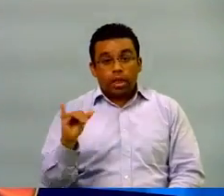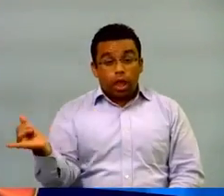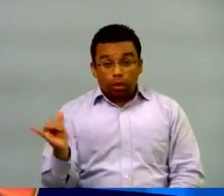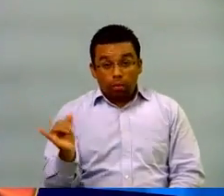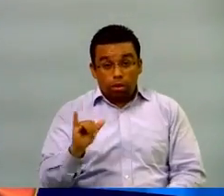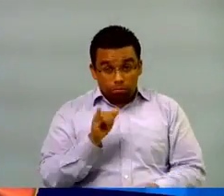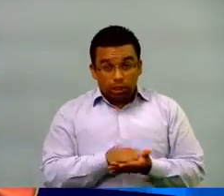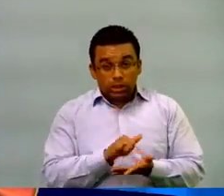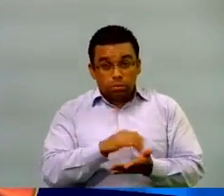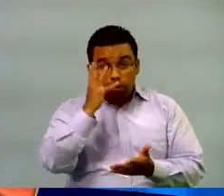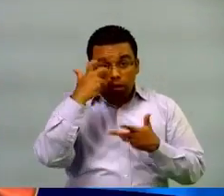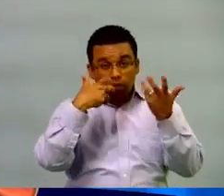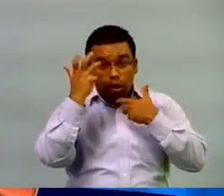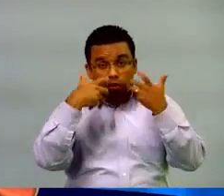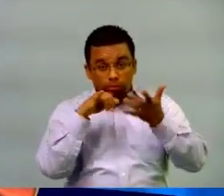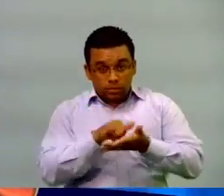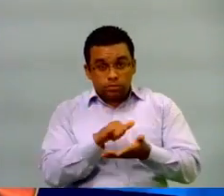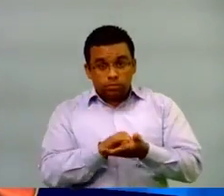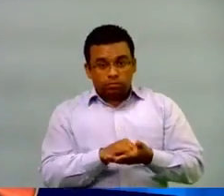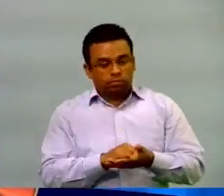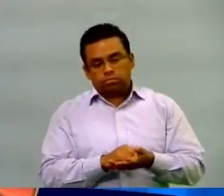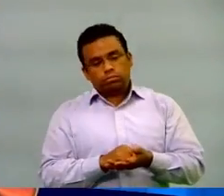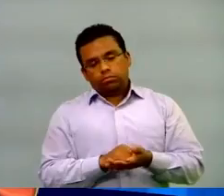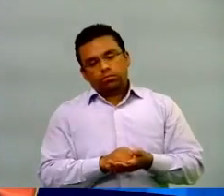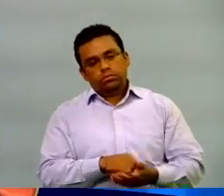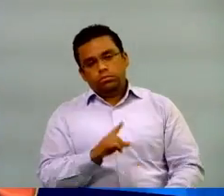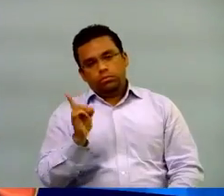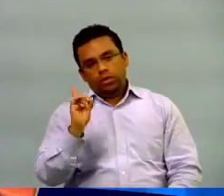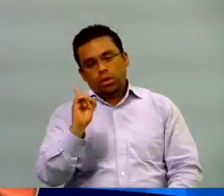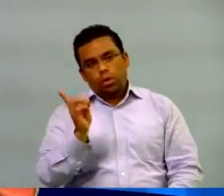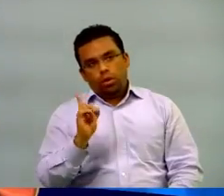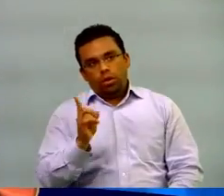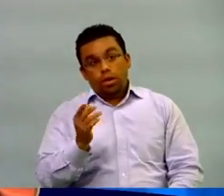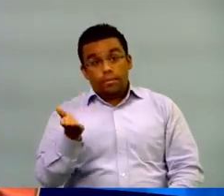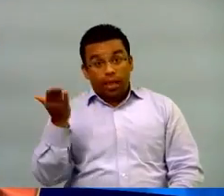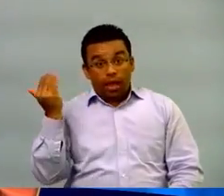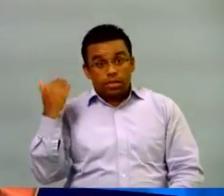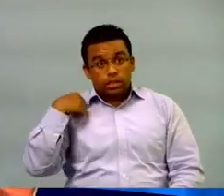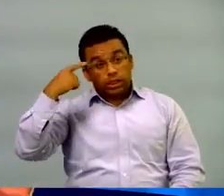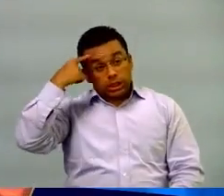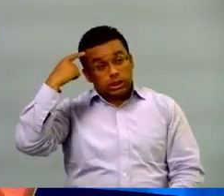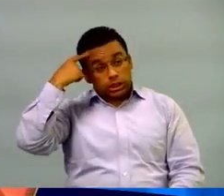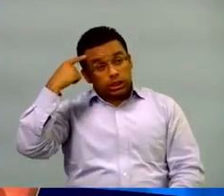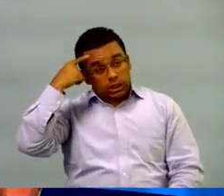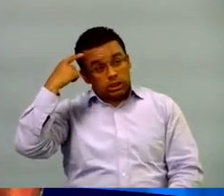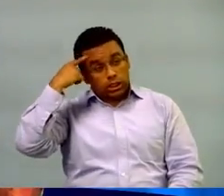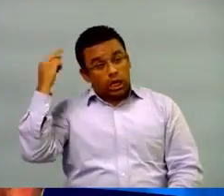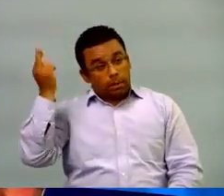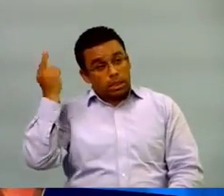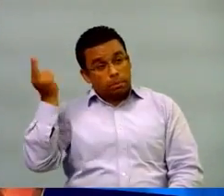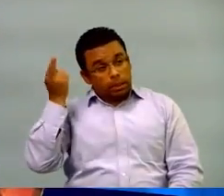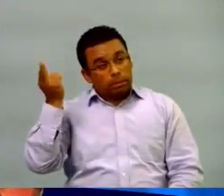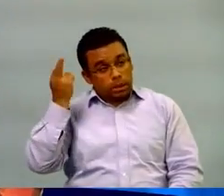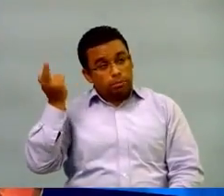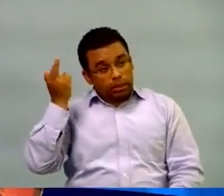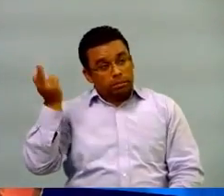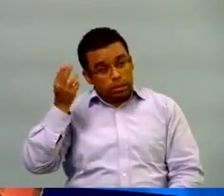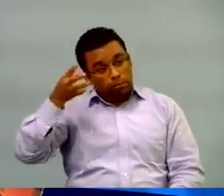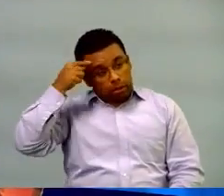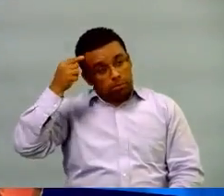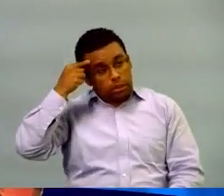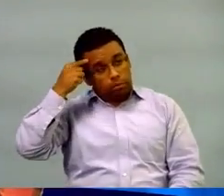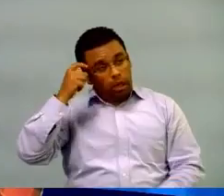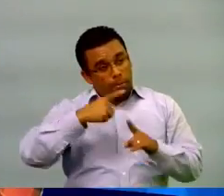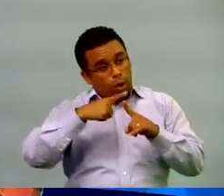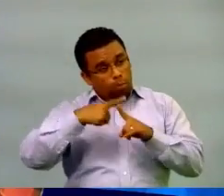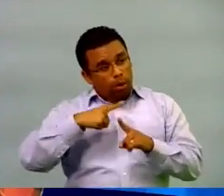muchachos ya esa capacidad memorística que nos obligaban a las tablas y repetitivas para podernoslas aprender,